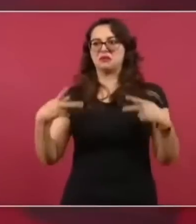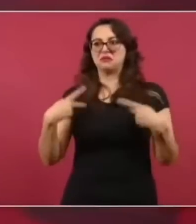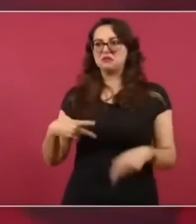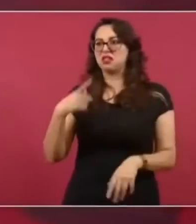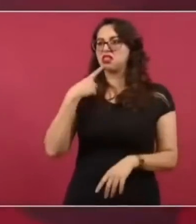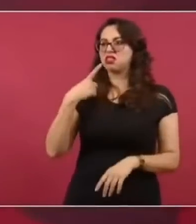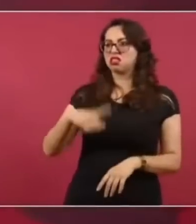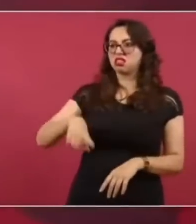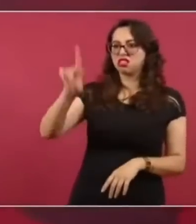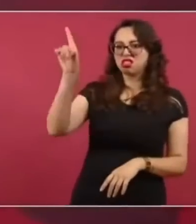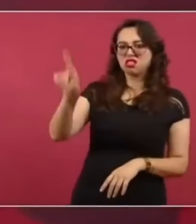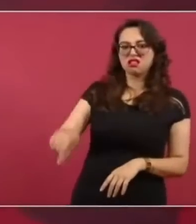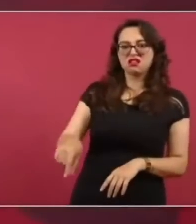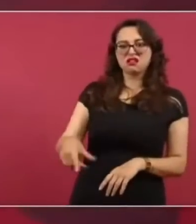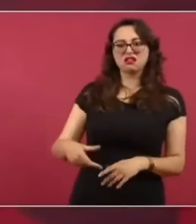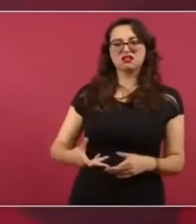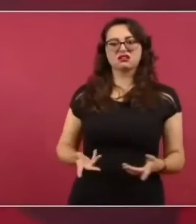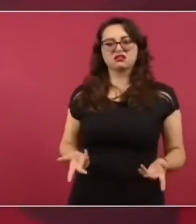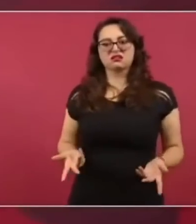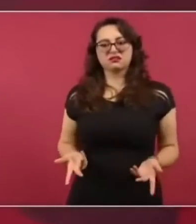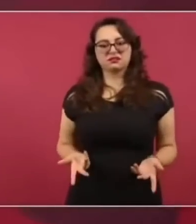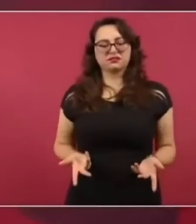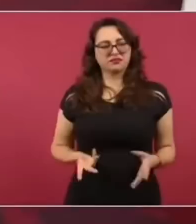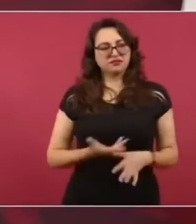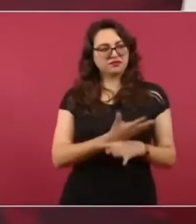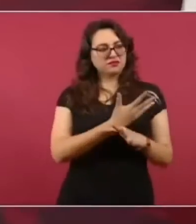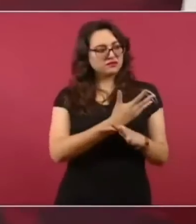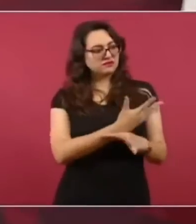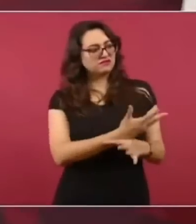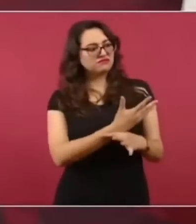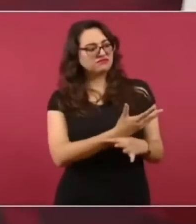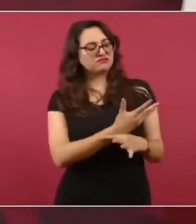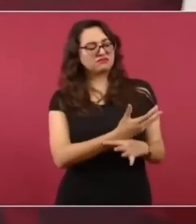se han atrevido a decir de que el pueblo no existe.